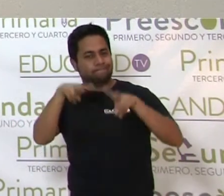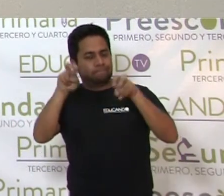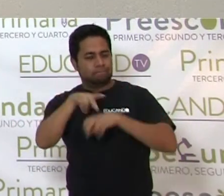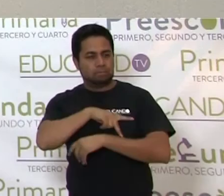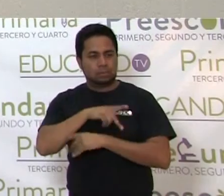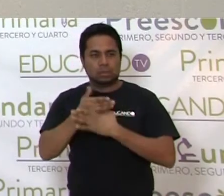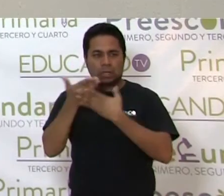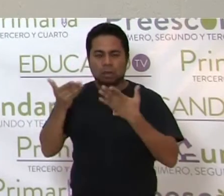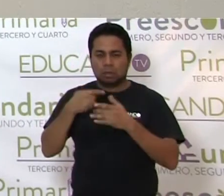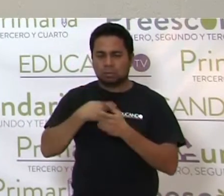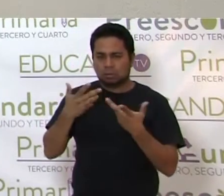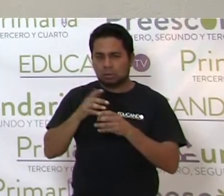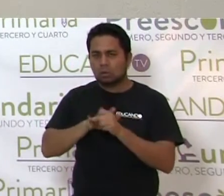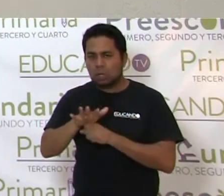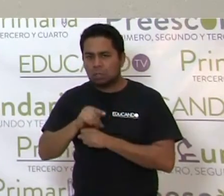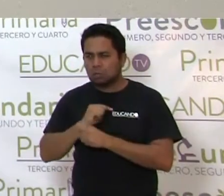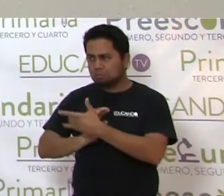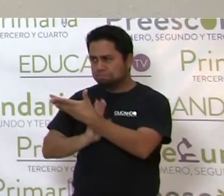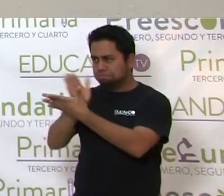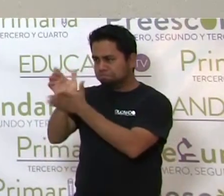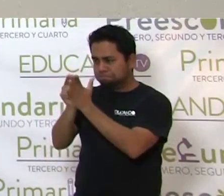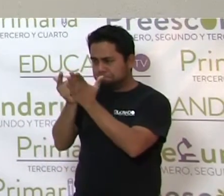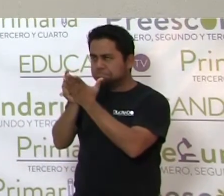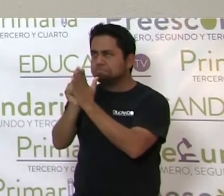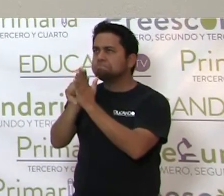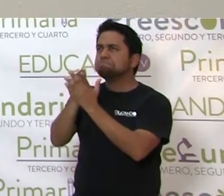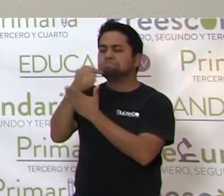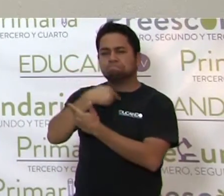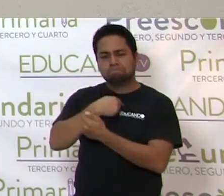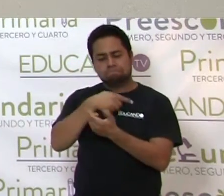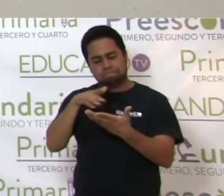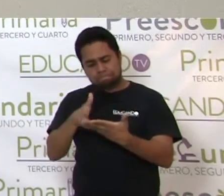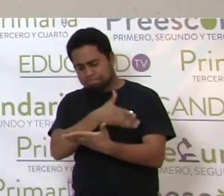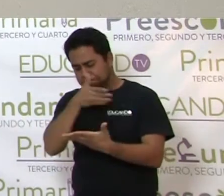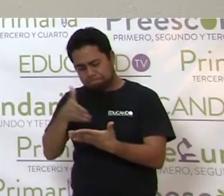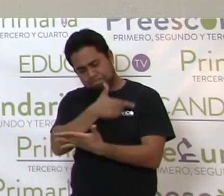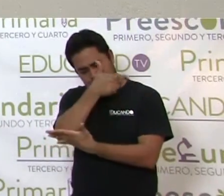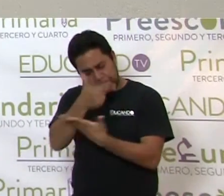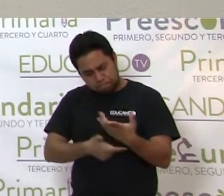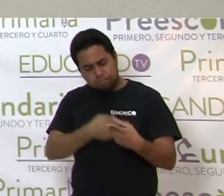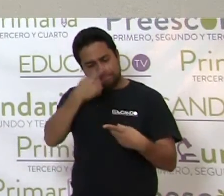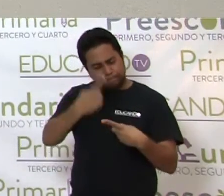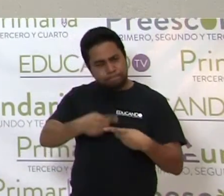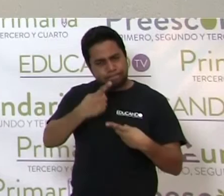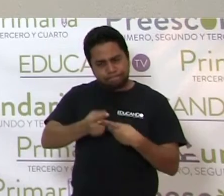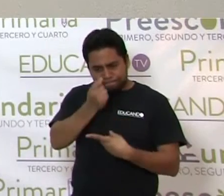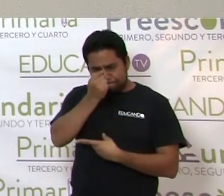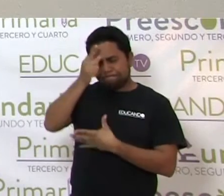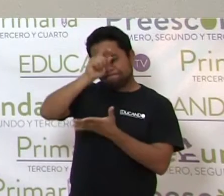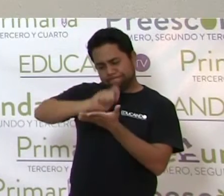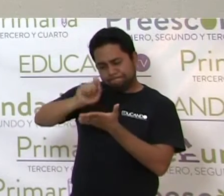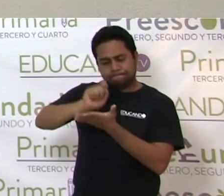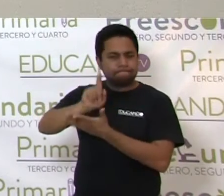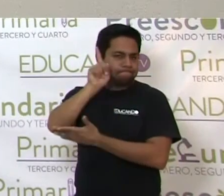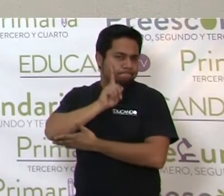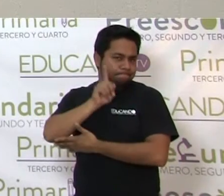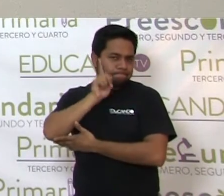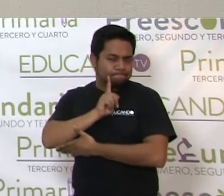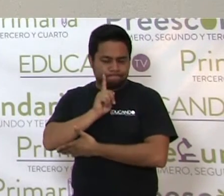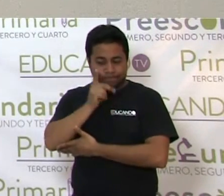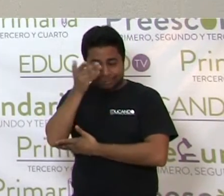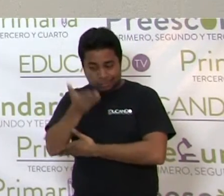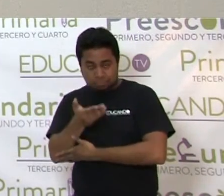hago? Entonces voy a la biblioteca y busco en el catálogo quiénes son las escritoras oaxaqueñas que están